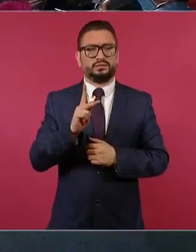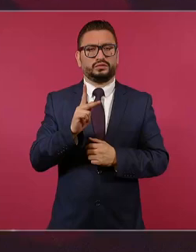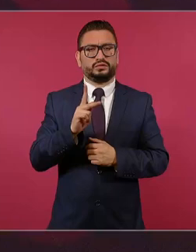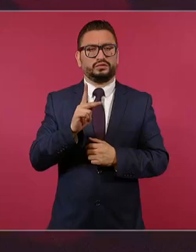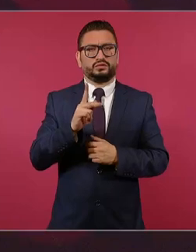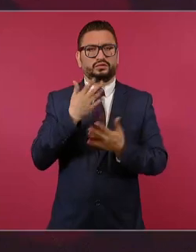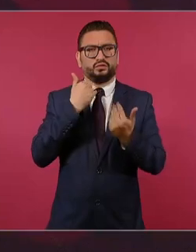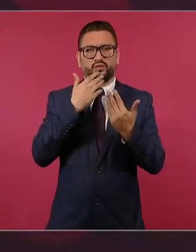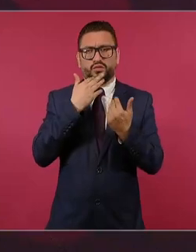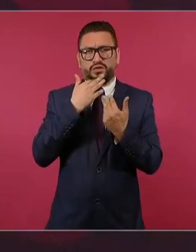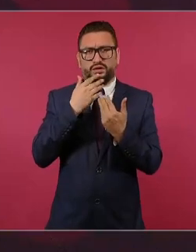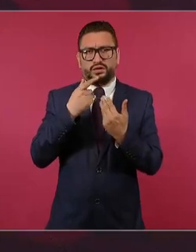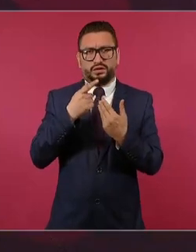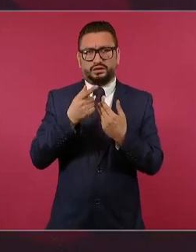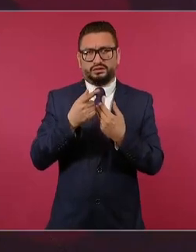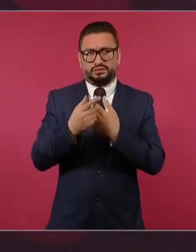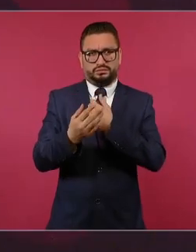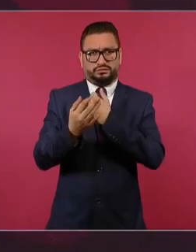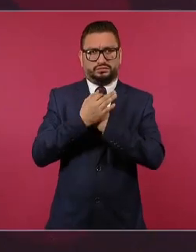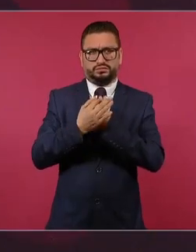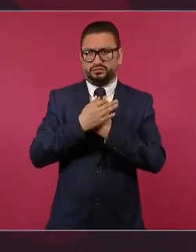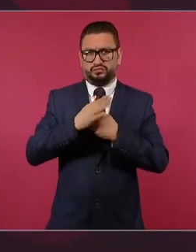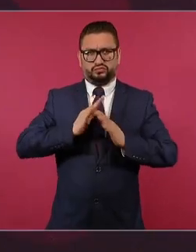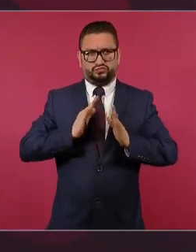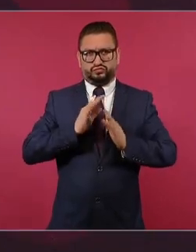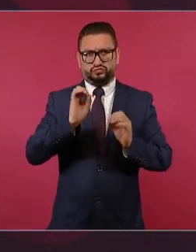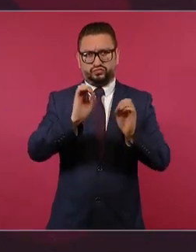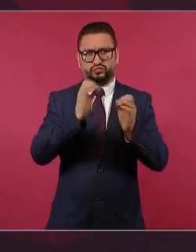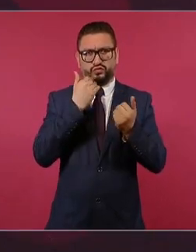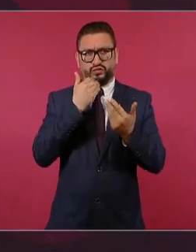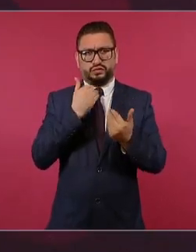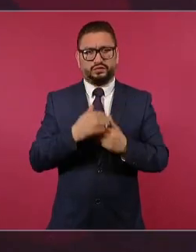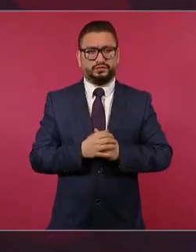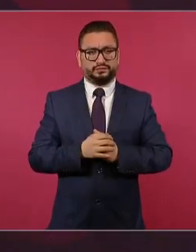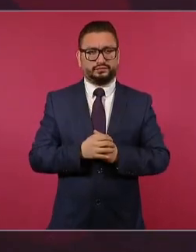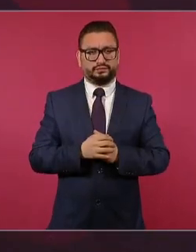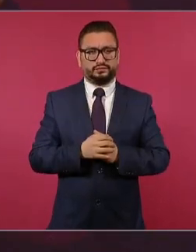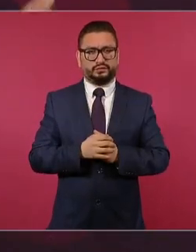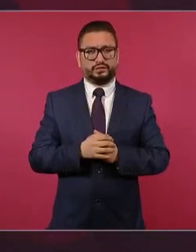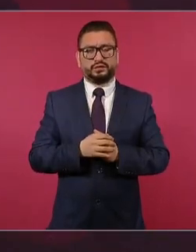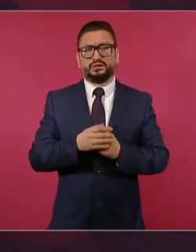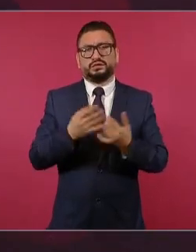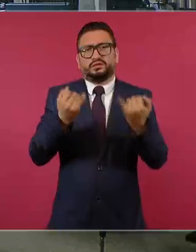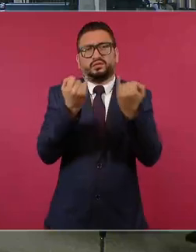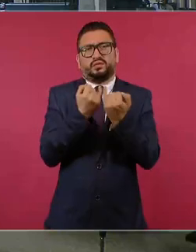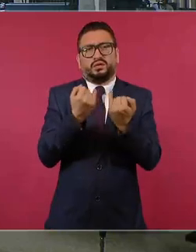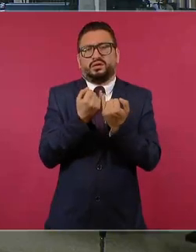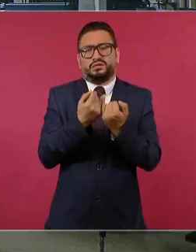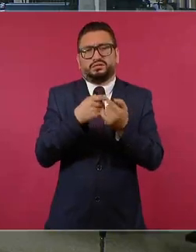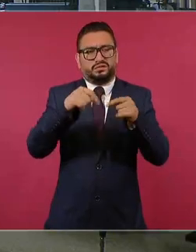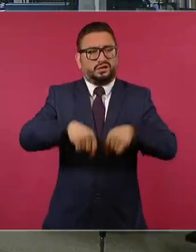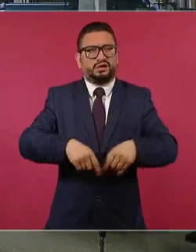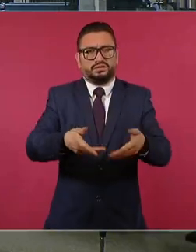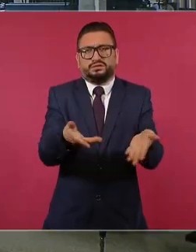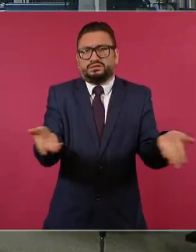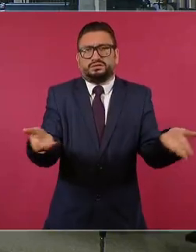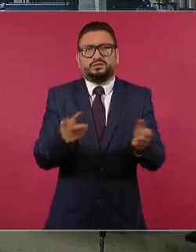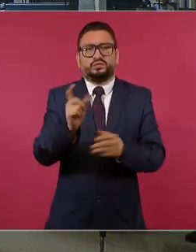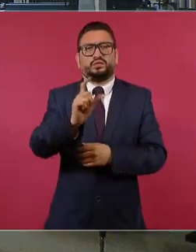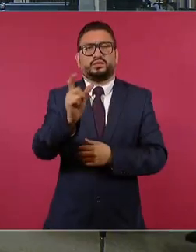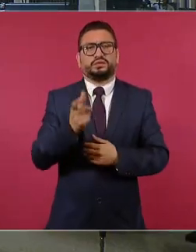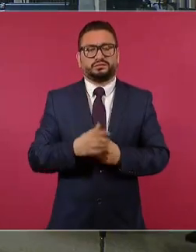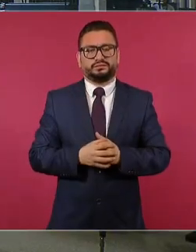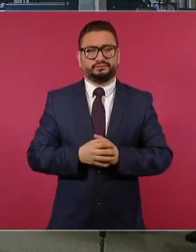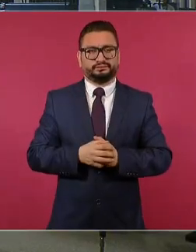no existe Estado Mayor Presidencial. Es más… No hay cuerpo de élite. Aquí… ¿Cuándo?